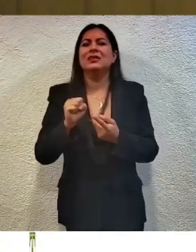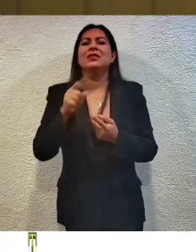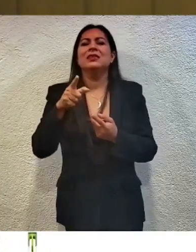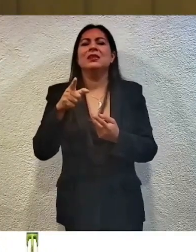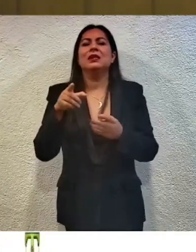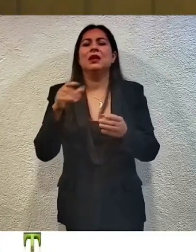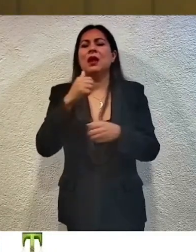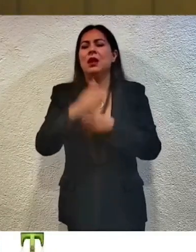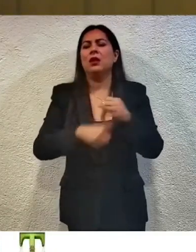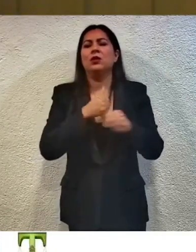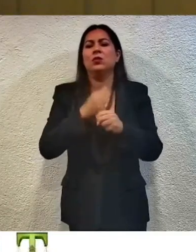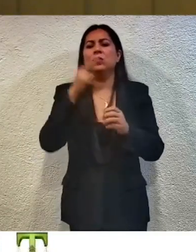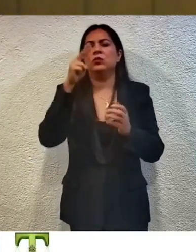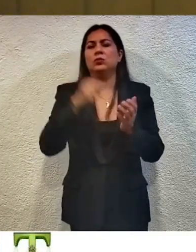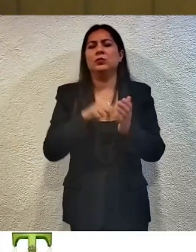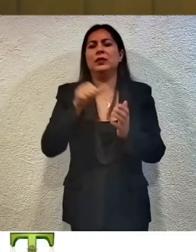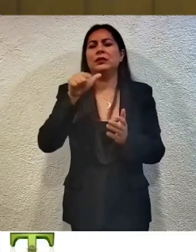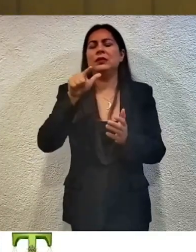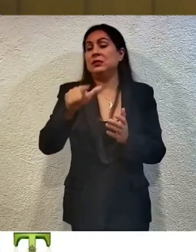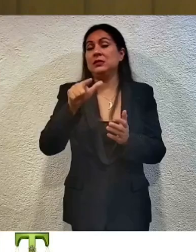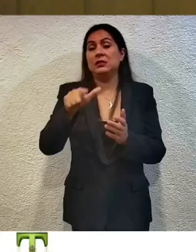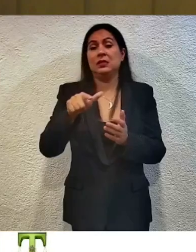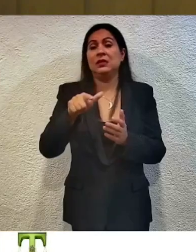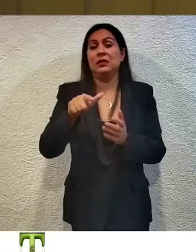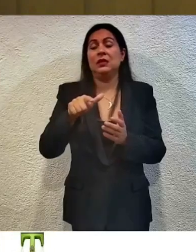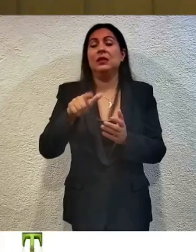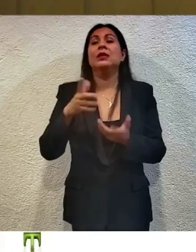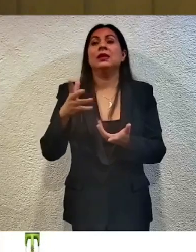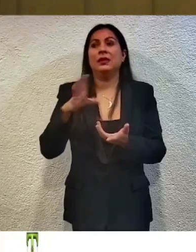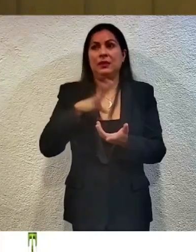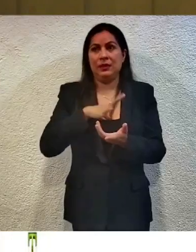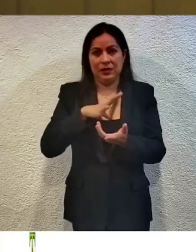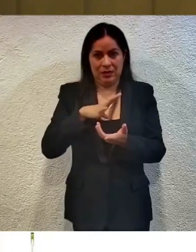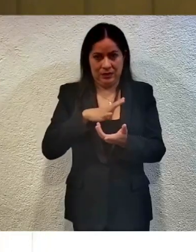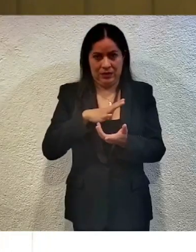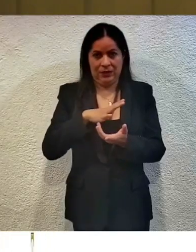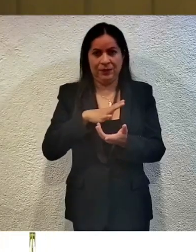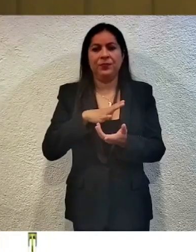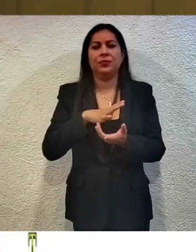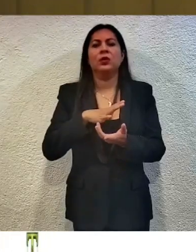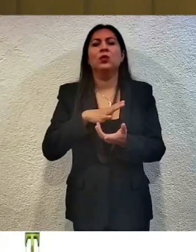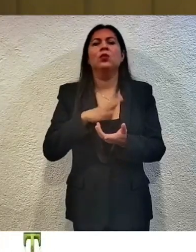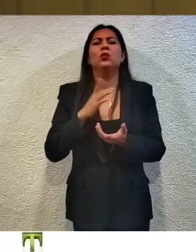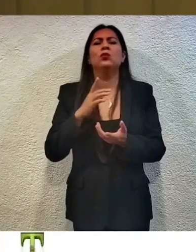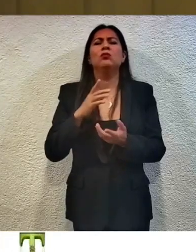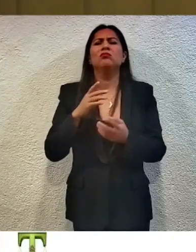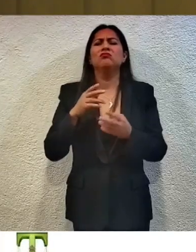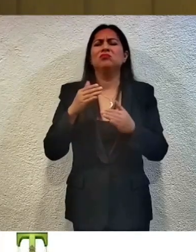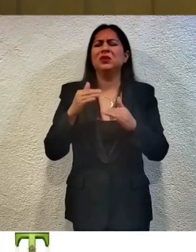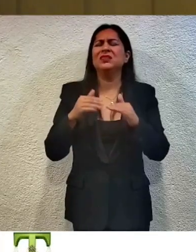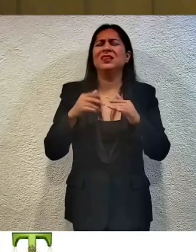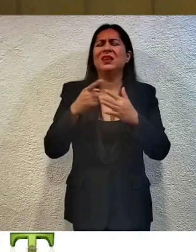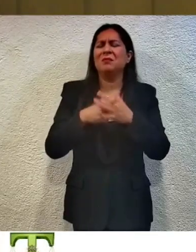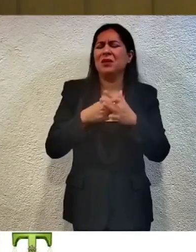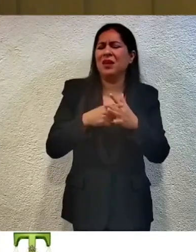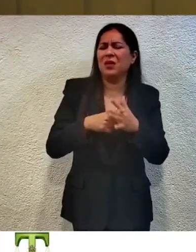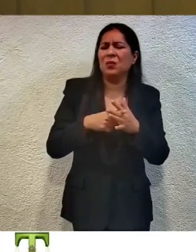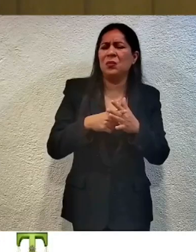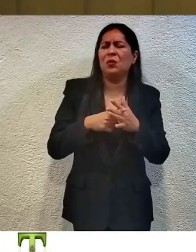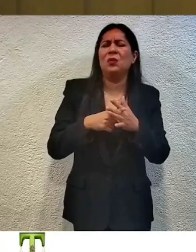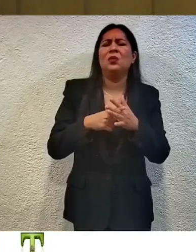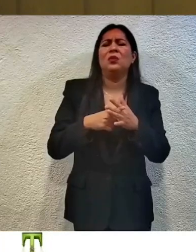año 2017 que contempla un parámetro de medición de